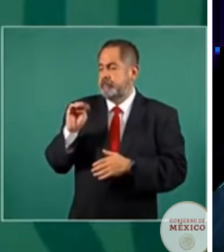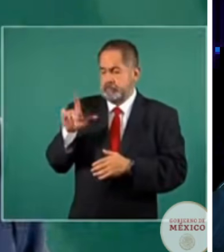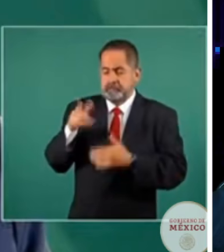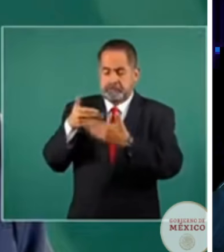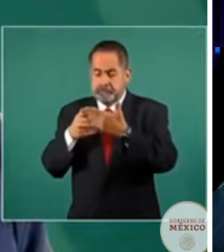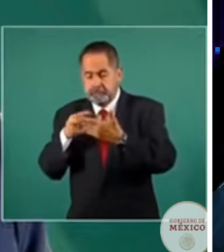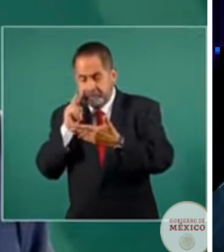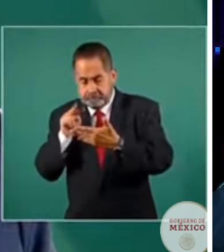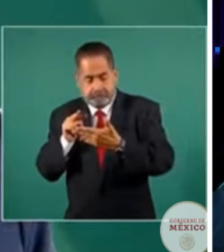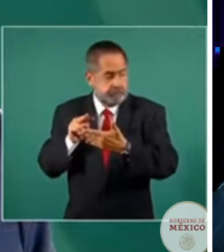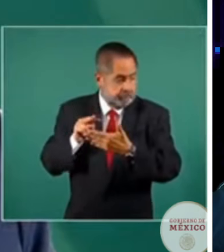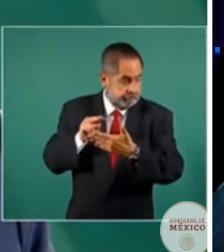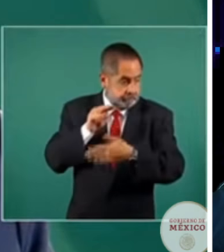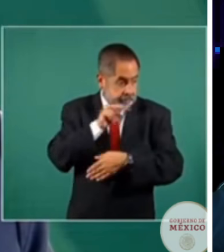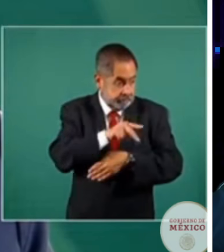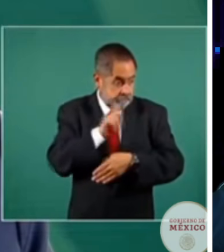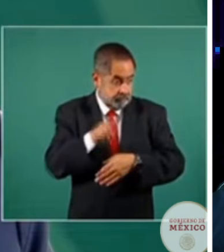va a ser liberado.